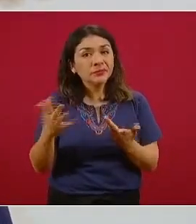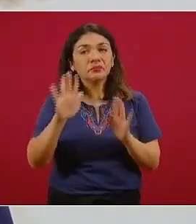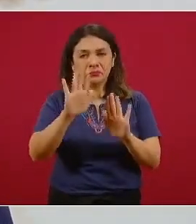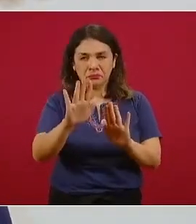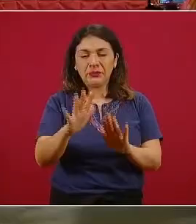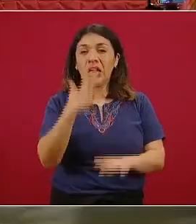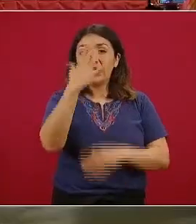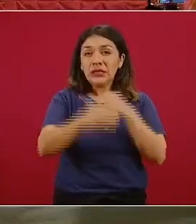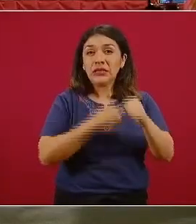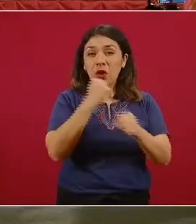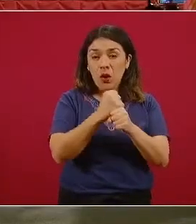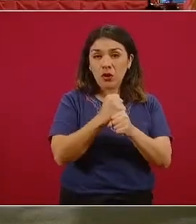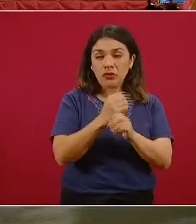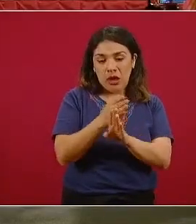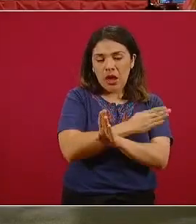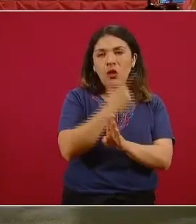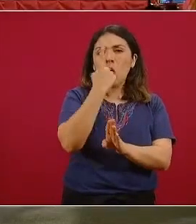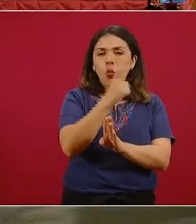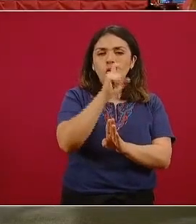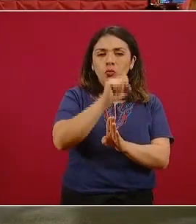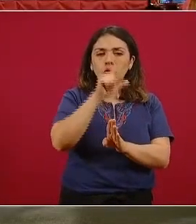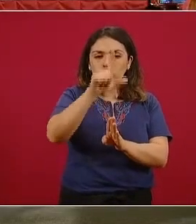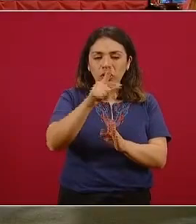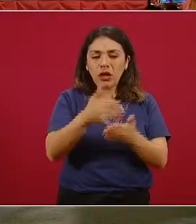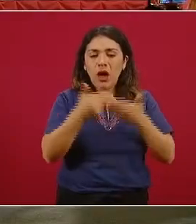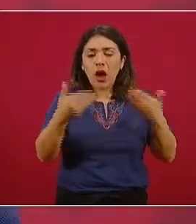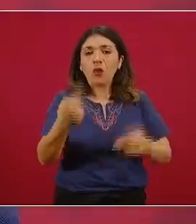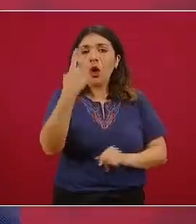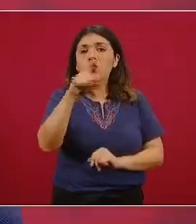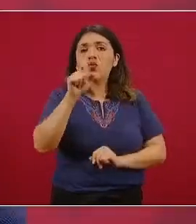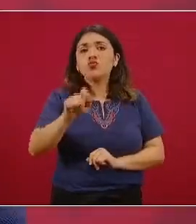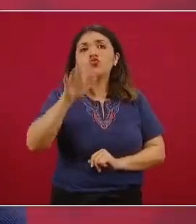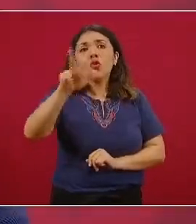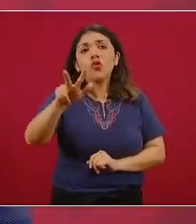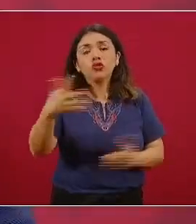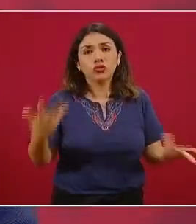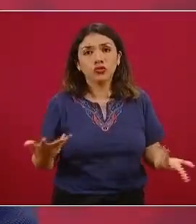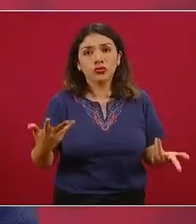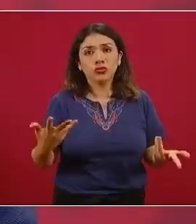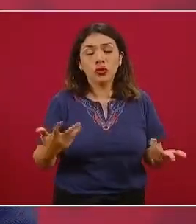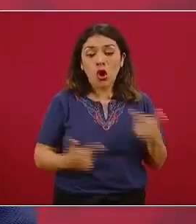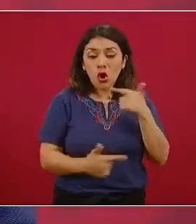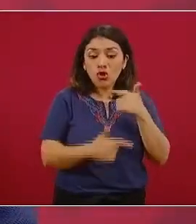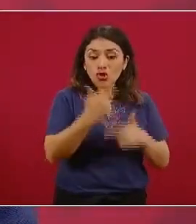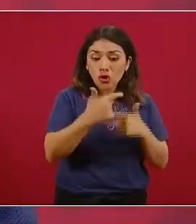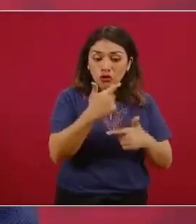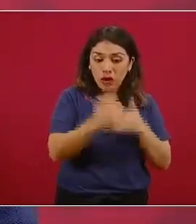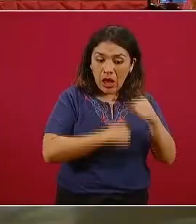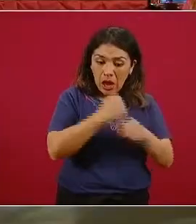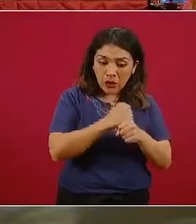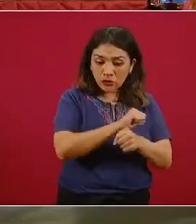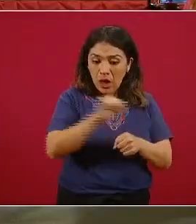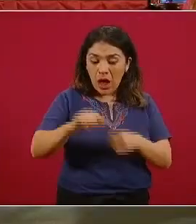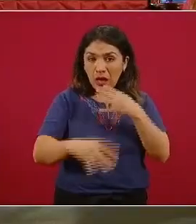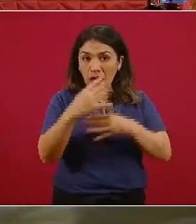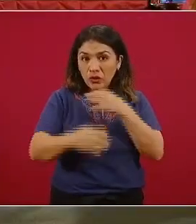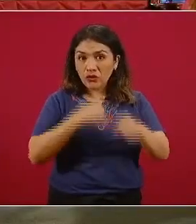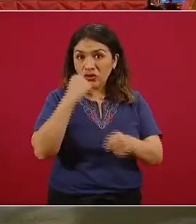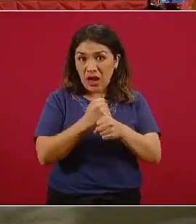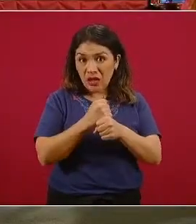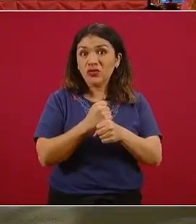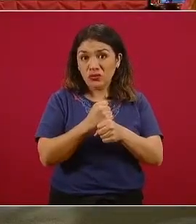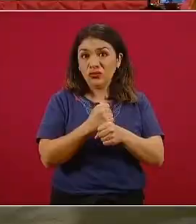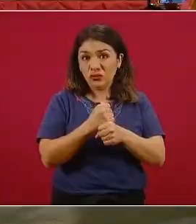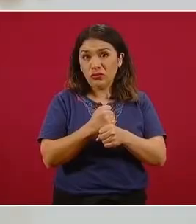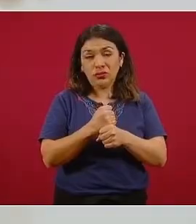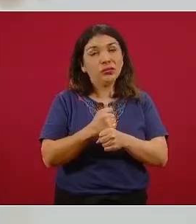decir que en 5 años pasó de 1.7 a 1.8, y en las de 12 y 14, que son la mayoría por fortuna,